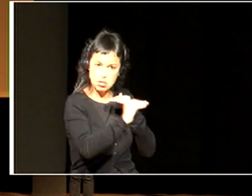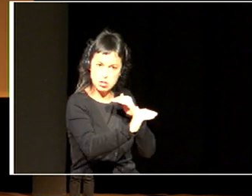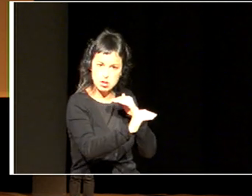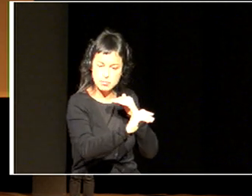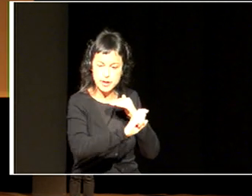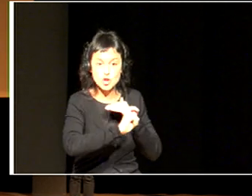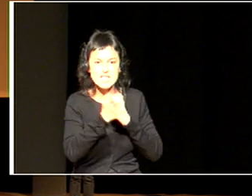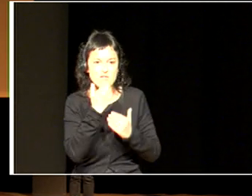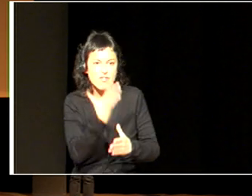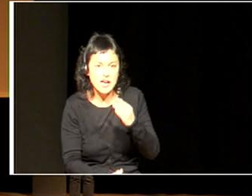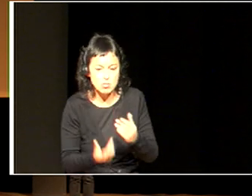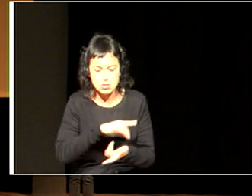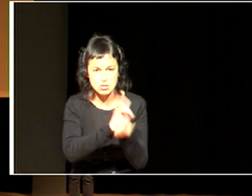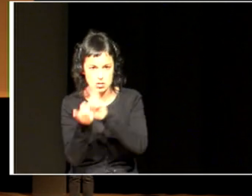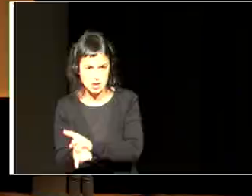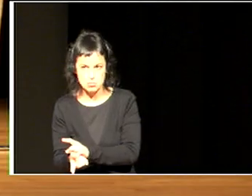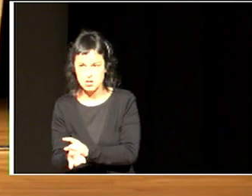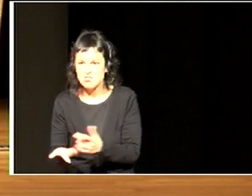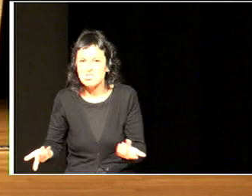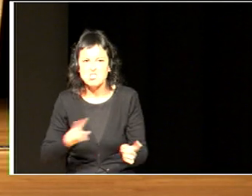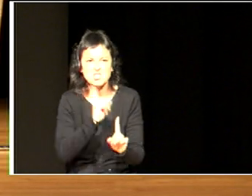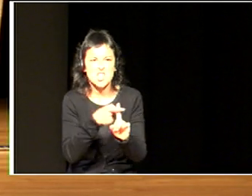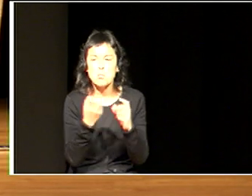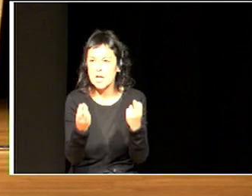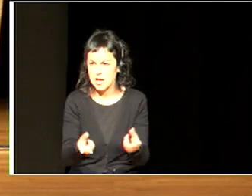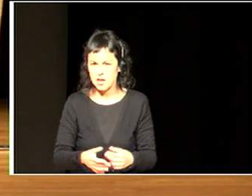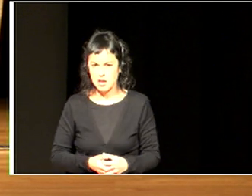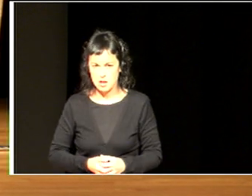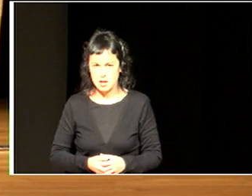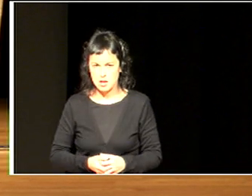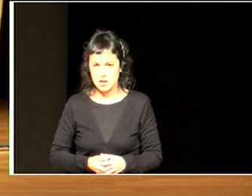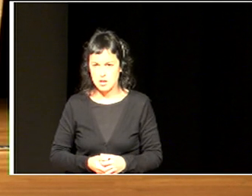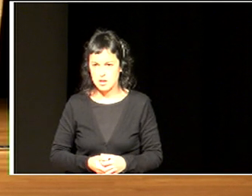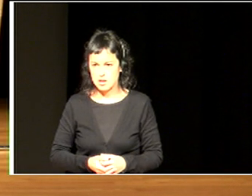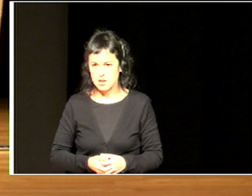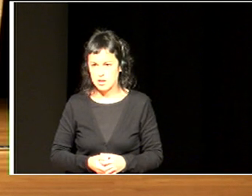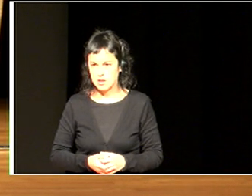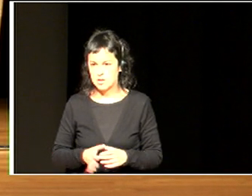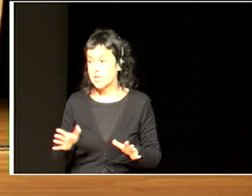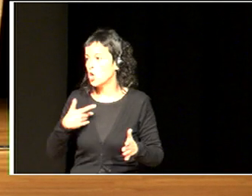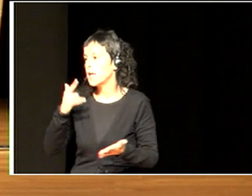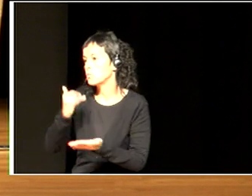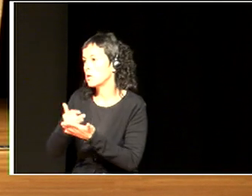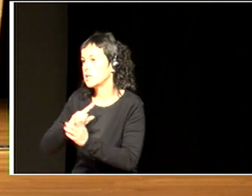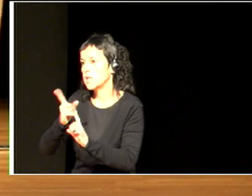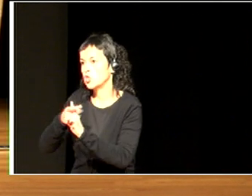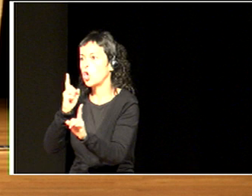carencias si no no vale para nada diagnosticar no es que esté echando por dios contra las pruebas de diagnóstico